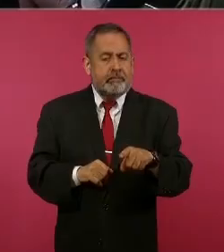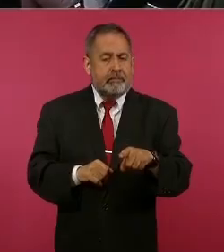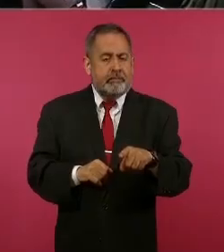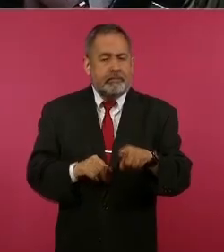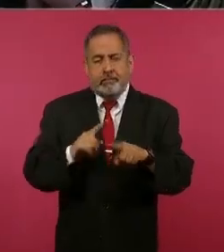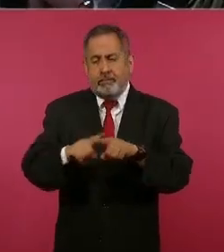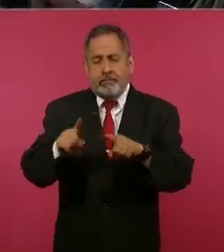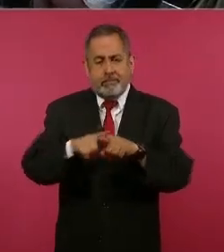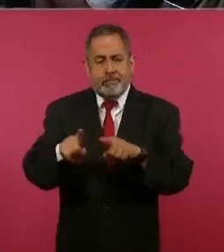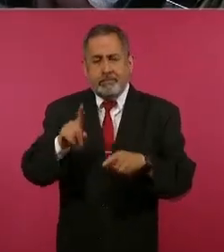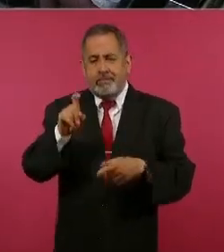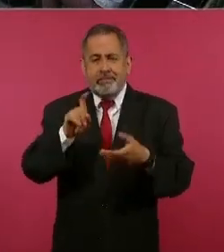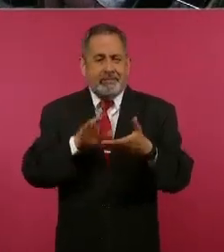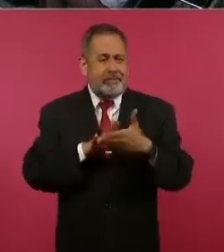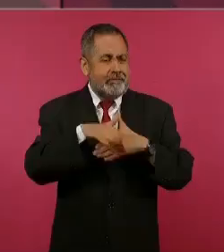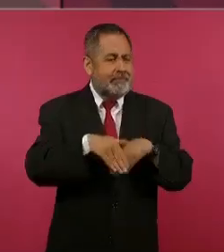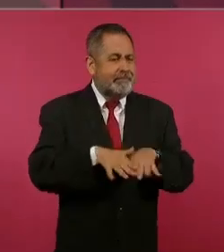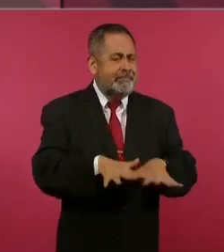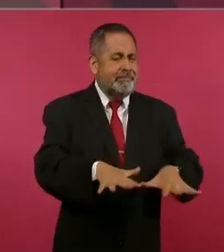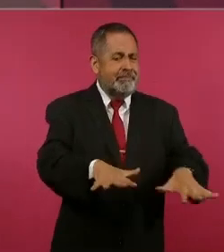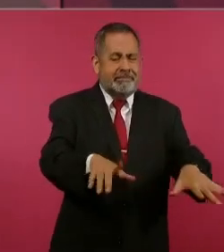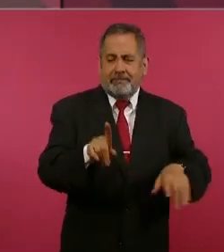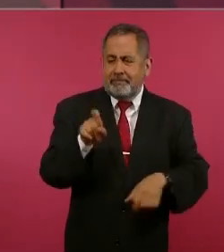todos los distritos de riego